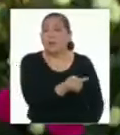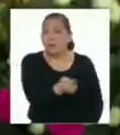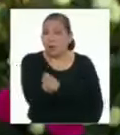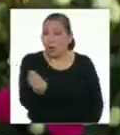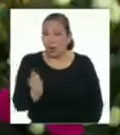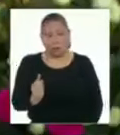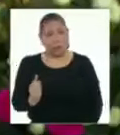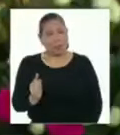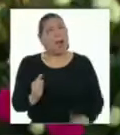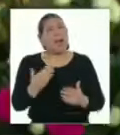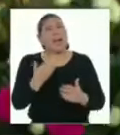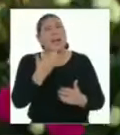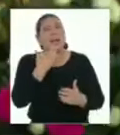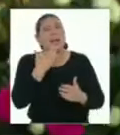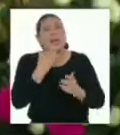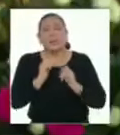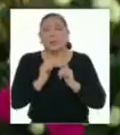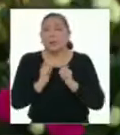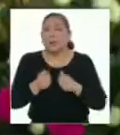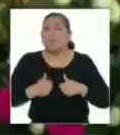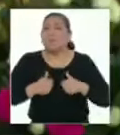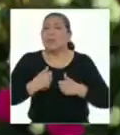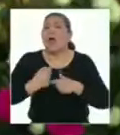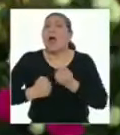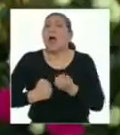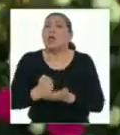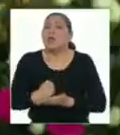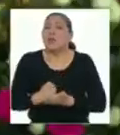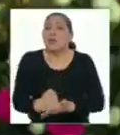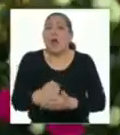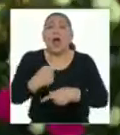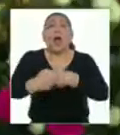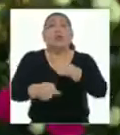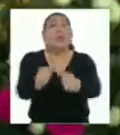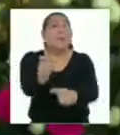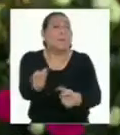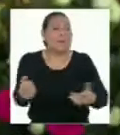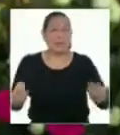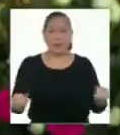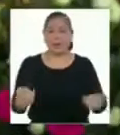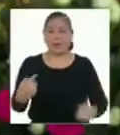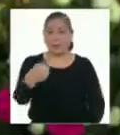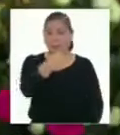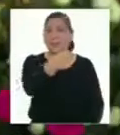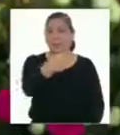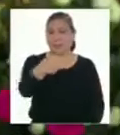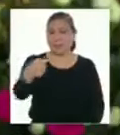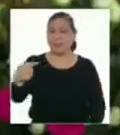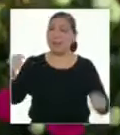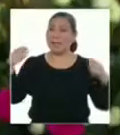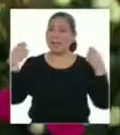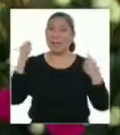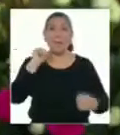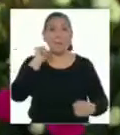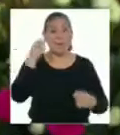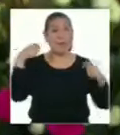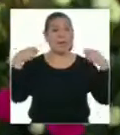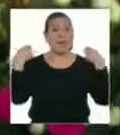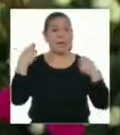nosotros a quien ha sacrificado su vida por los demás. En esta semana nomás festejamos